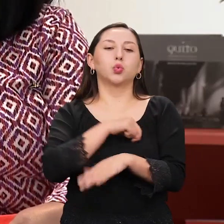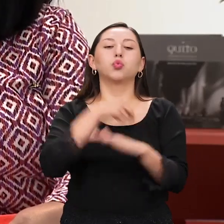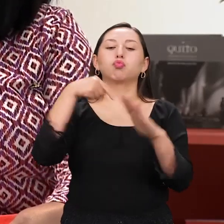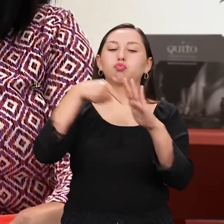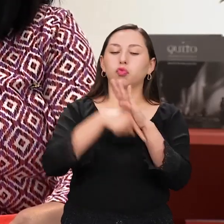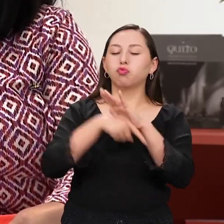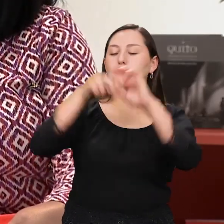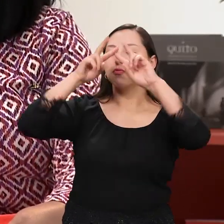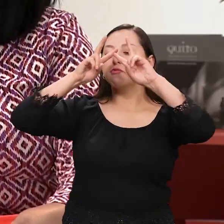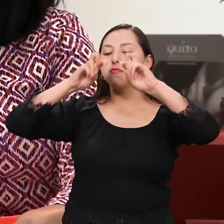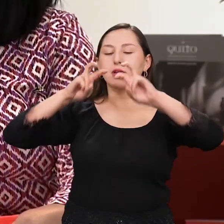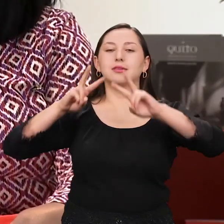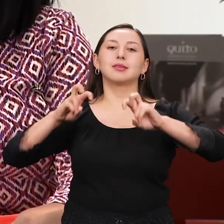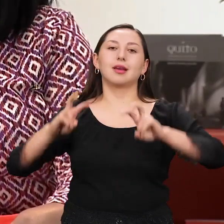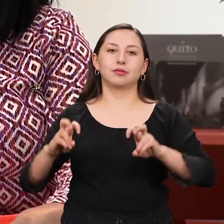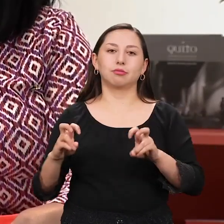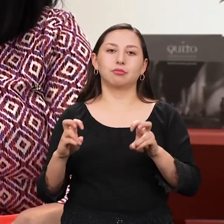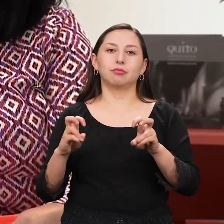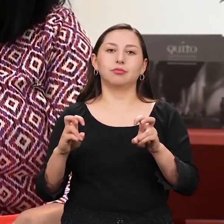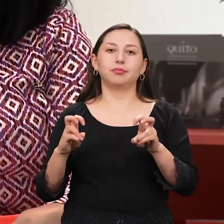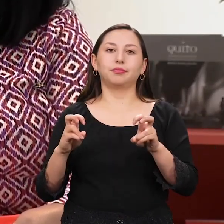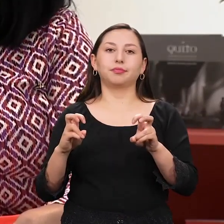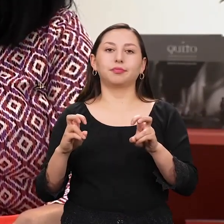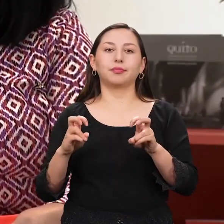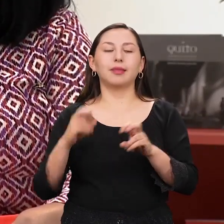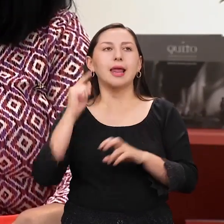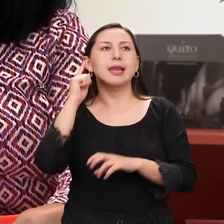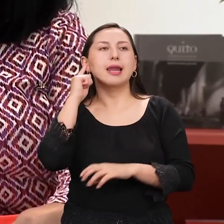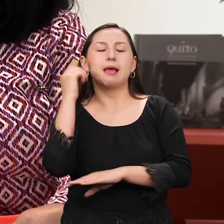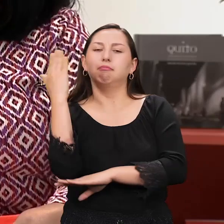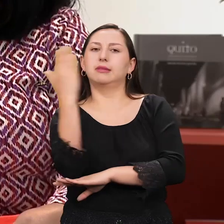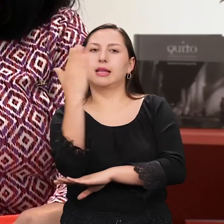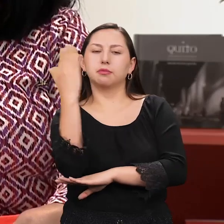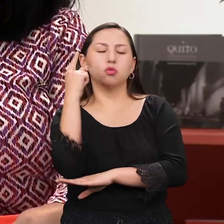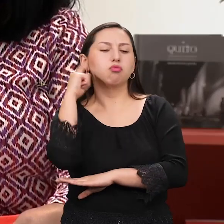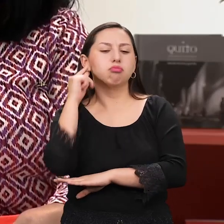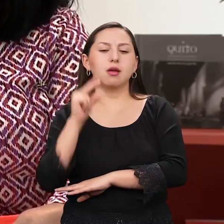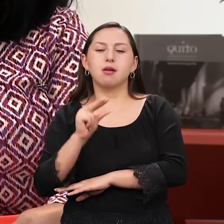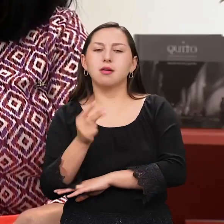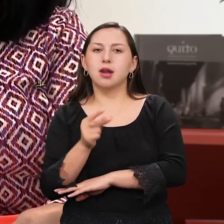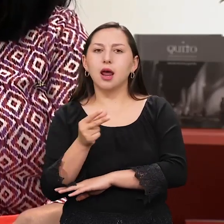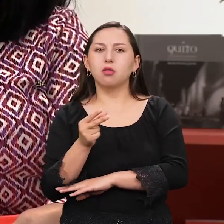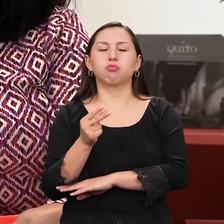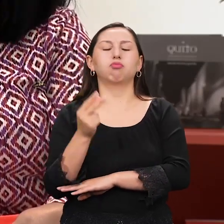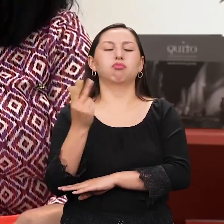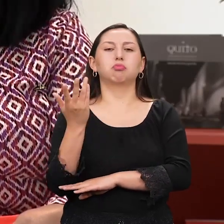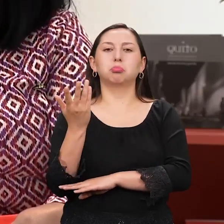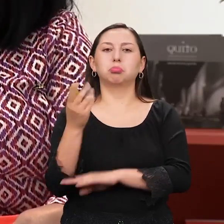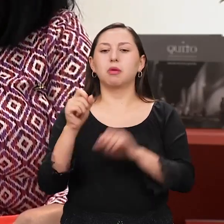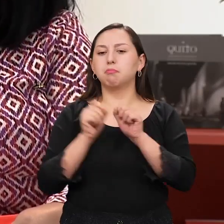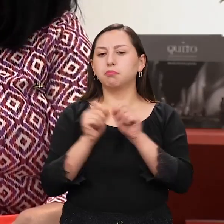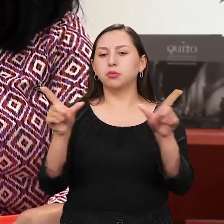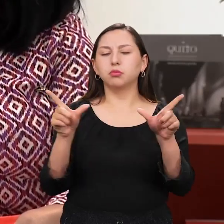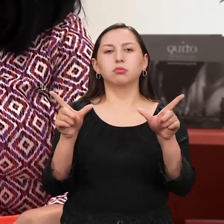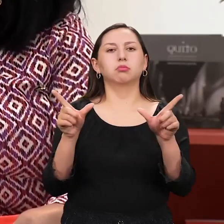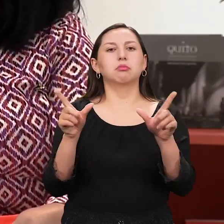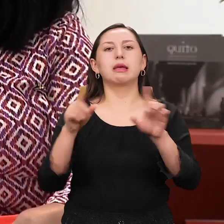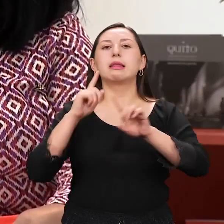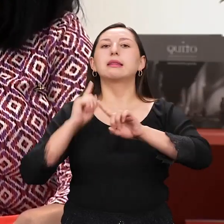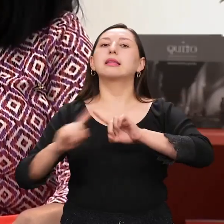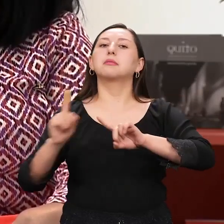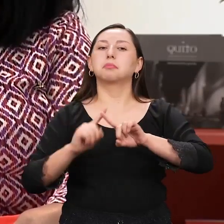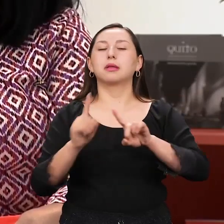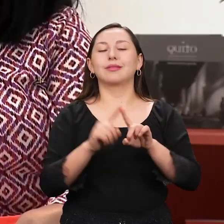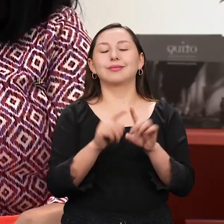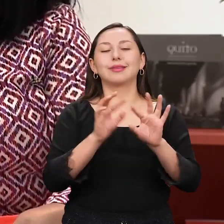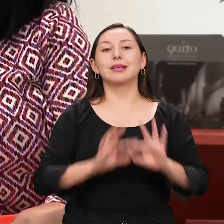de medios analógicos, sino también digitales, que creemos que van a ser elementos que nos permitan